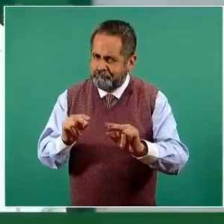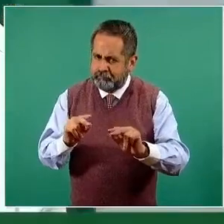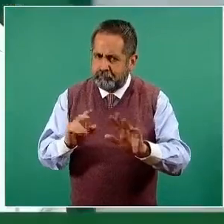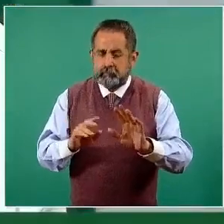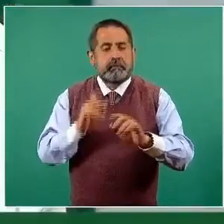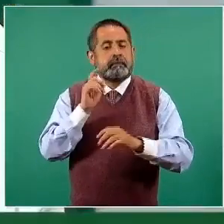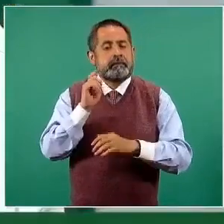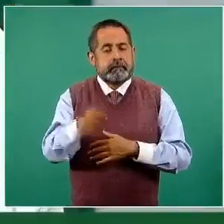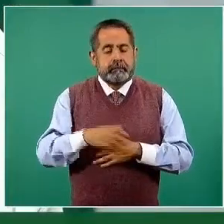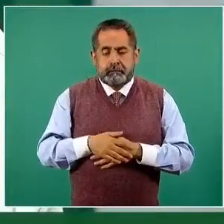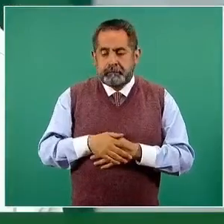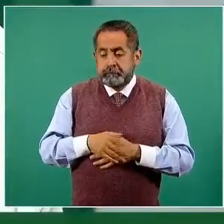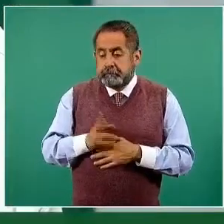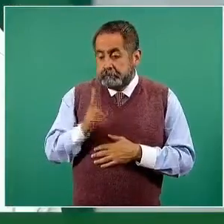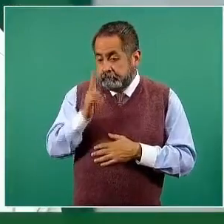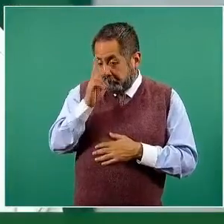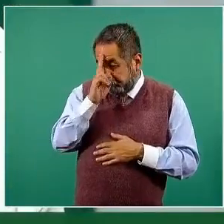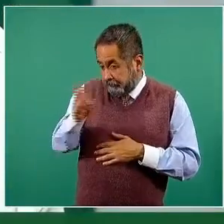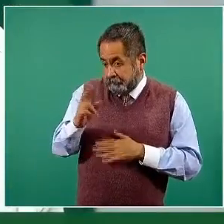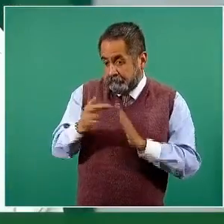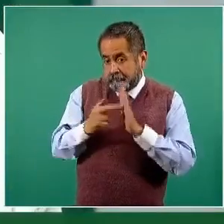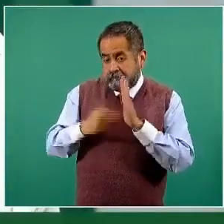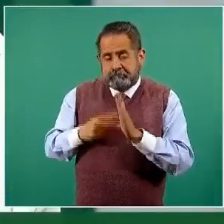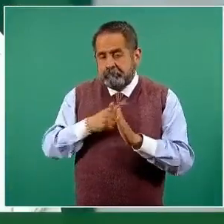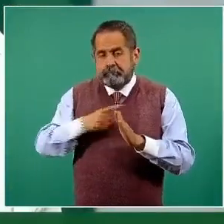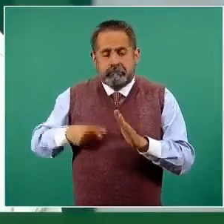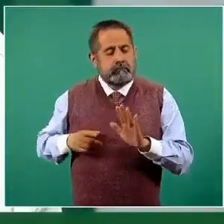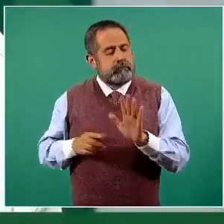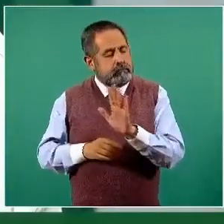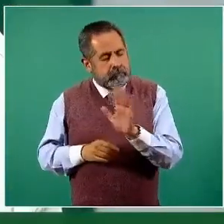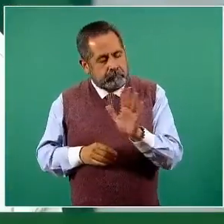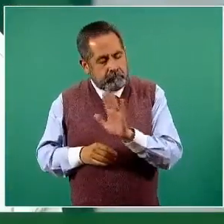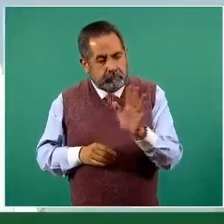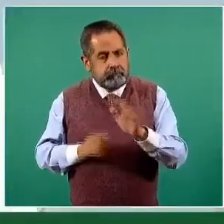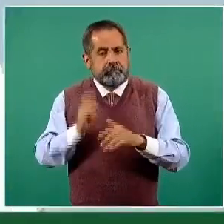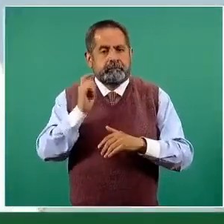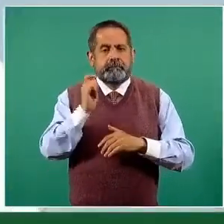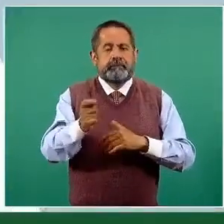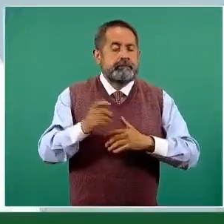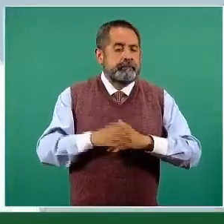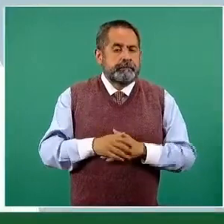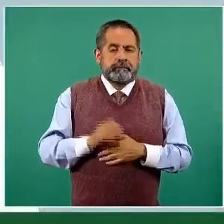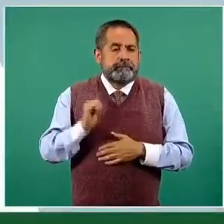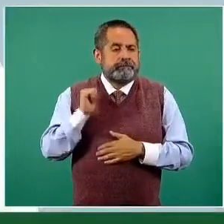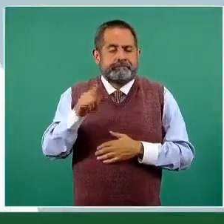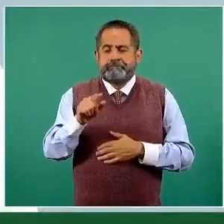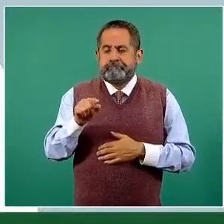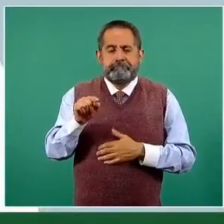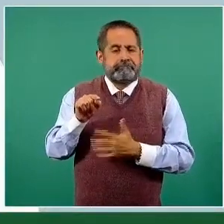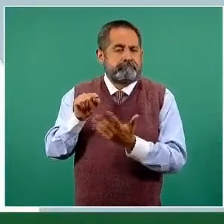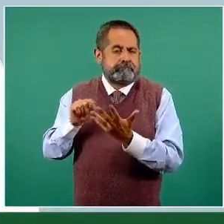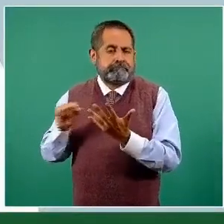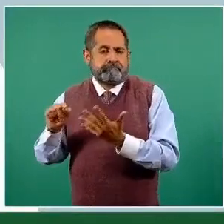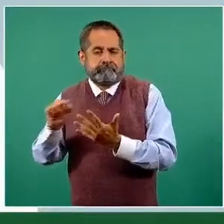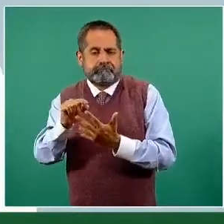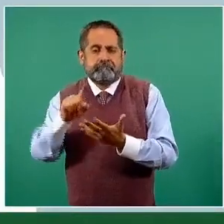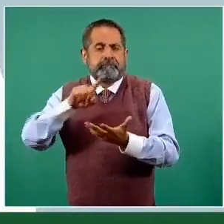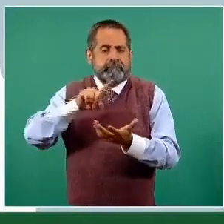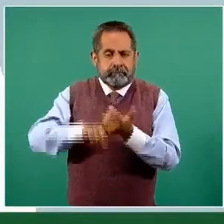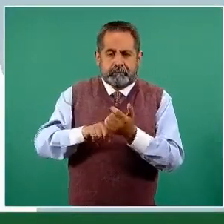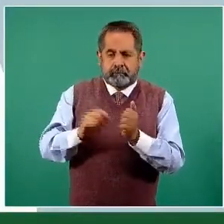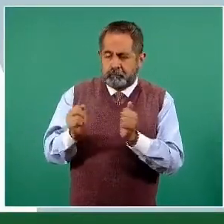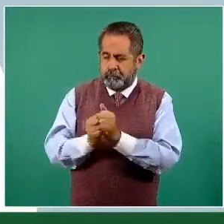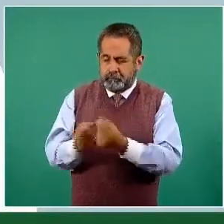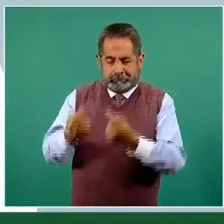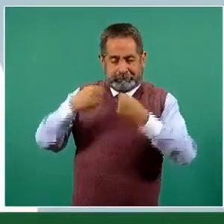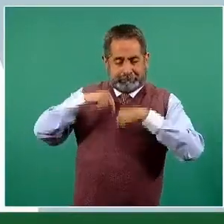sea una contraindicación absoluta, sino que cualquier producto que pudiera ser nocivo